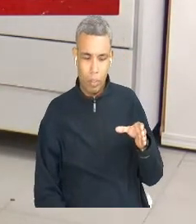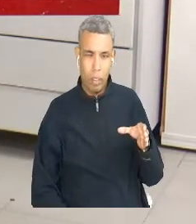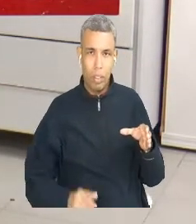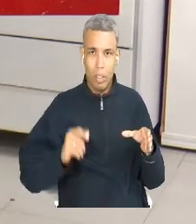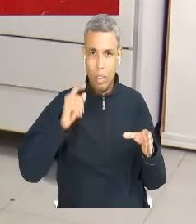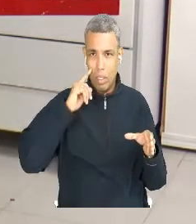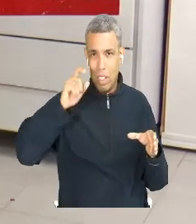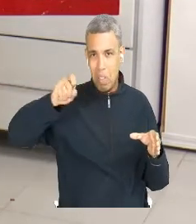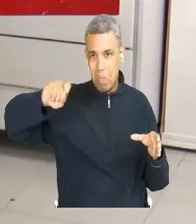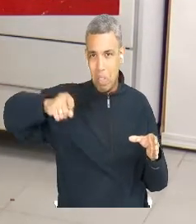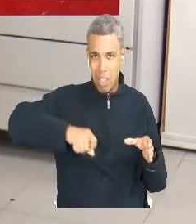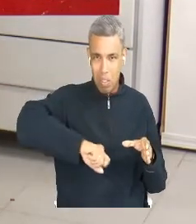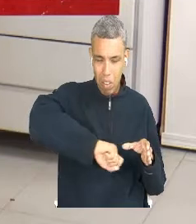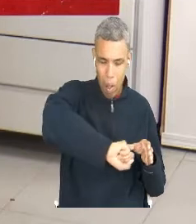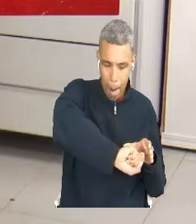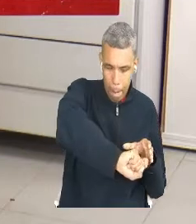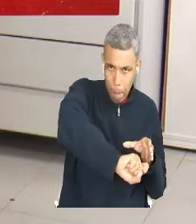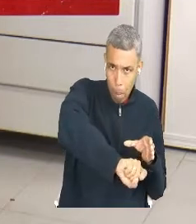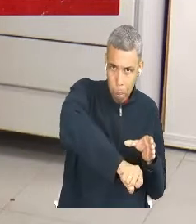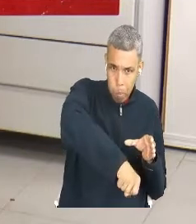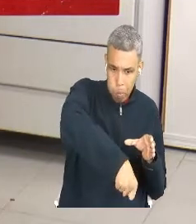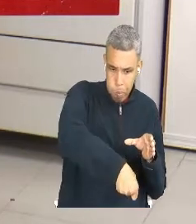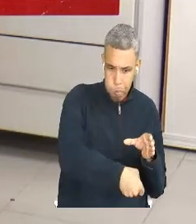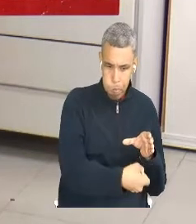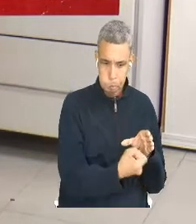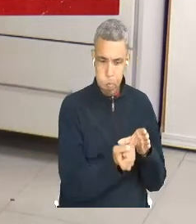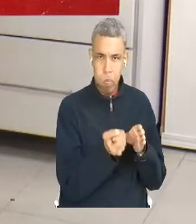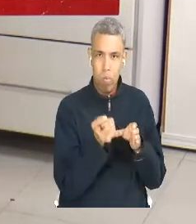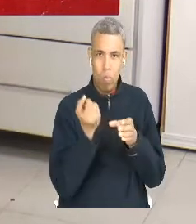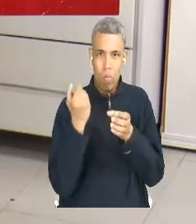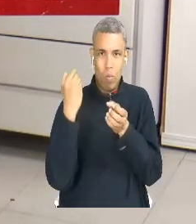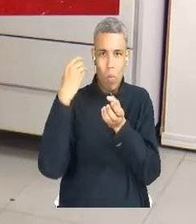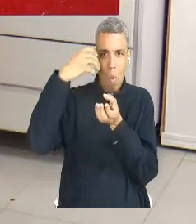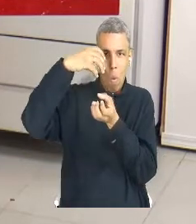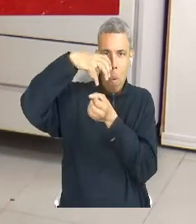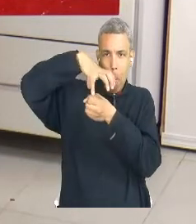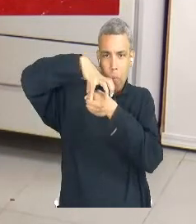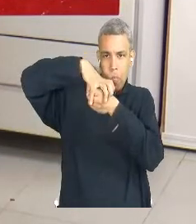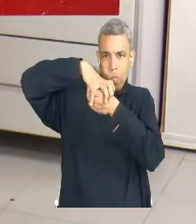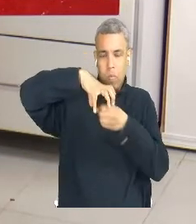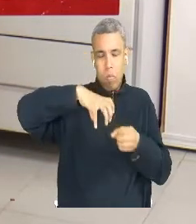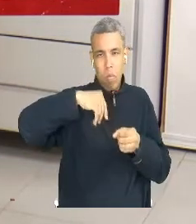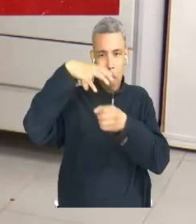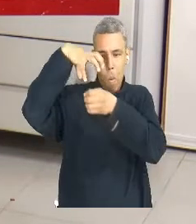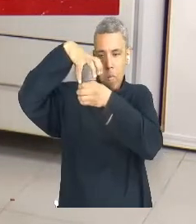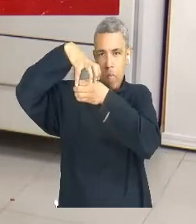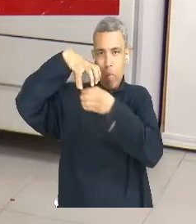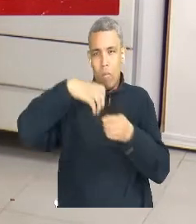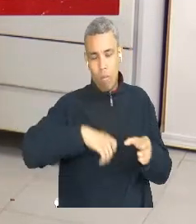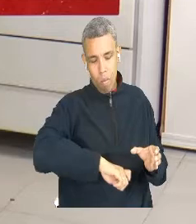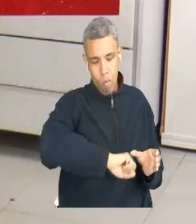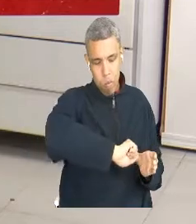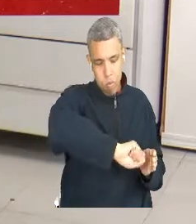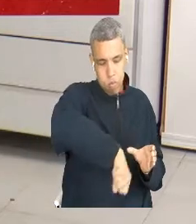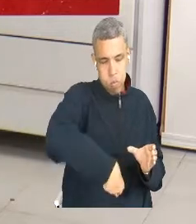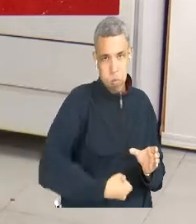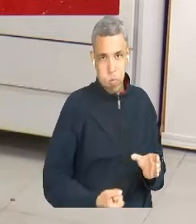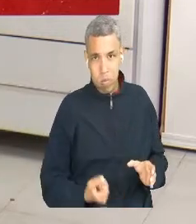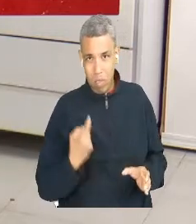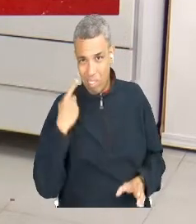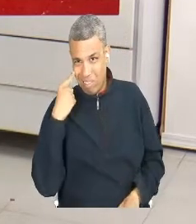Ajá. Bueno, entonces vamos a... No, esta se me destrozó acá, vean, puedo improvisar para que se